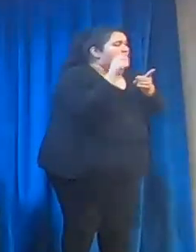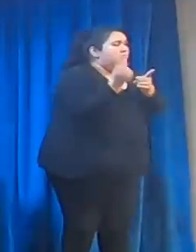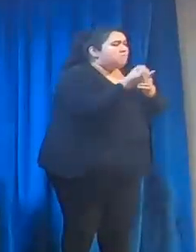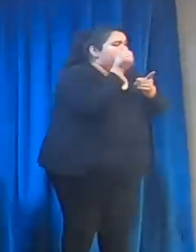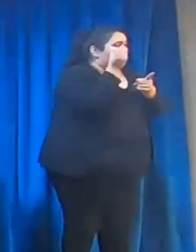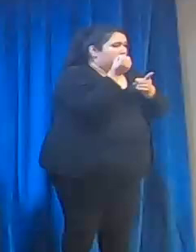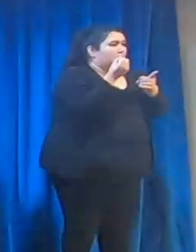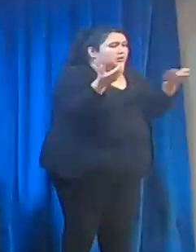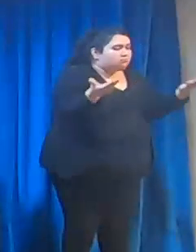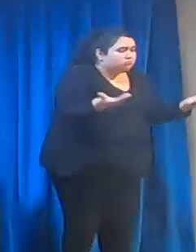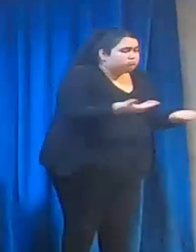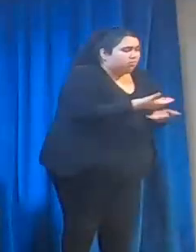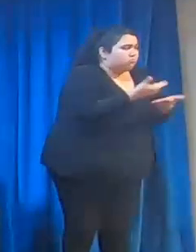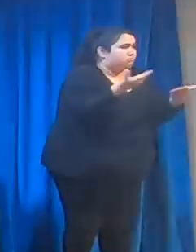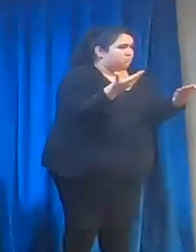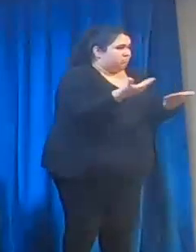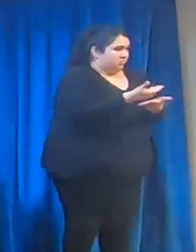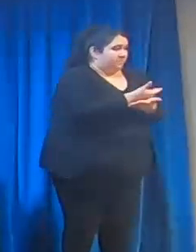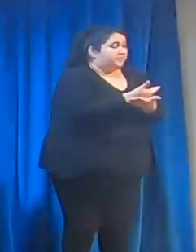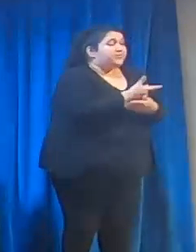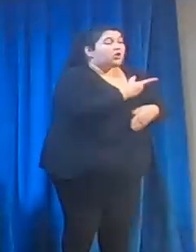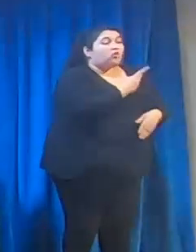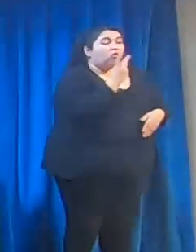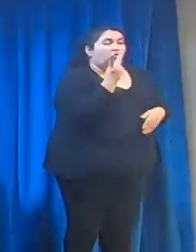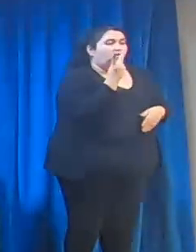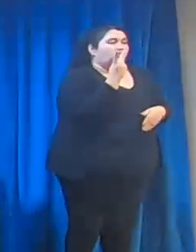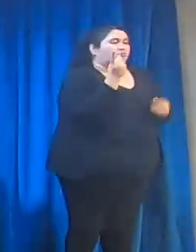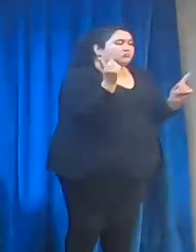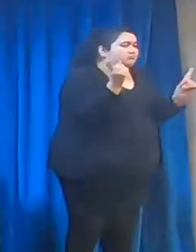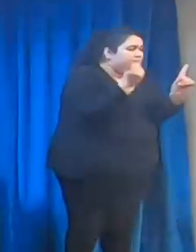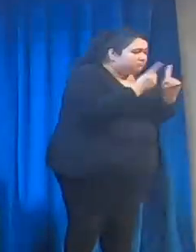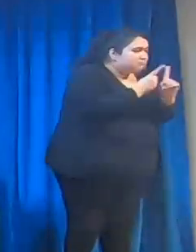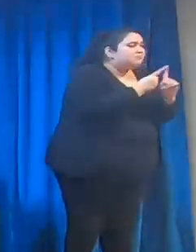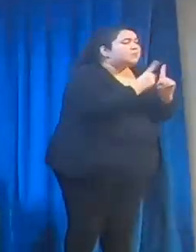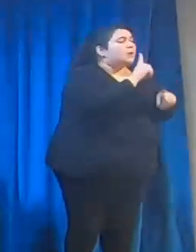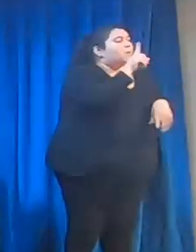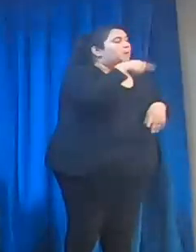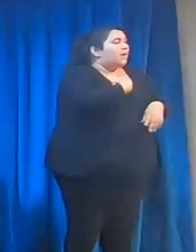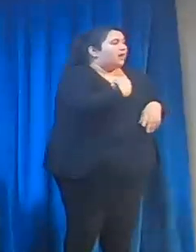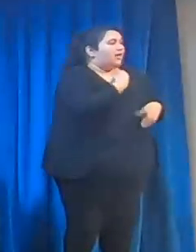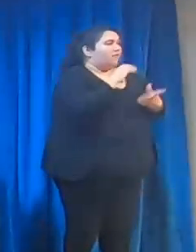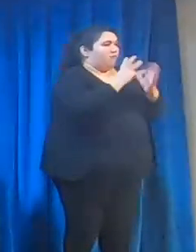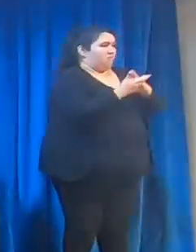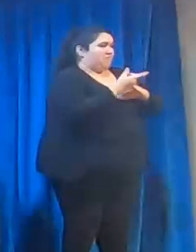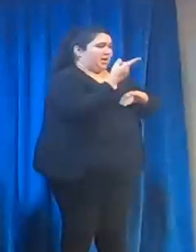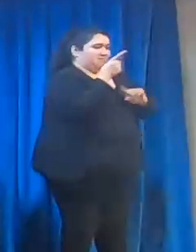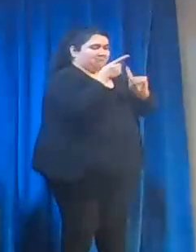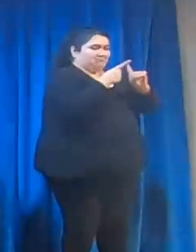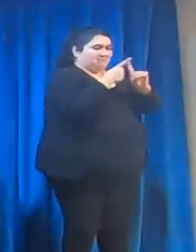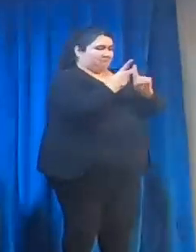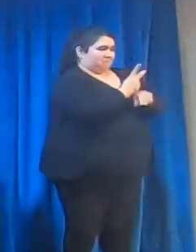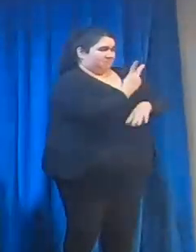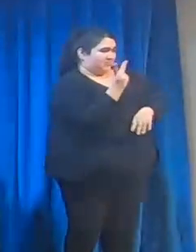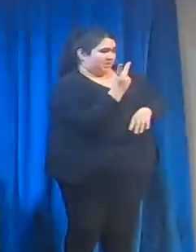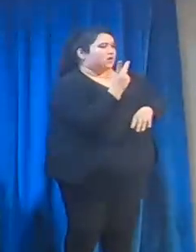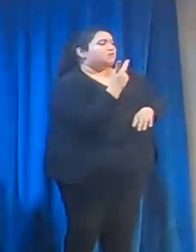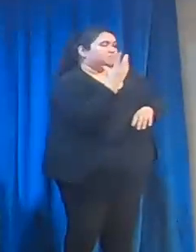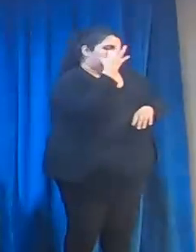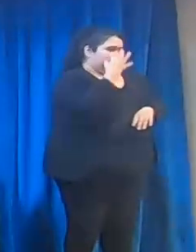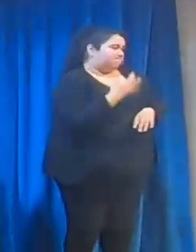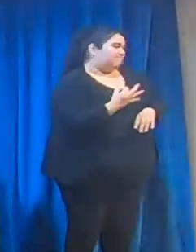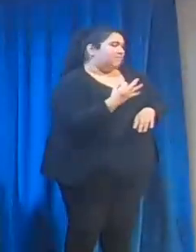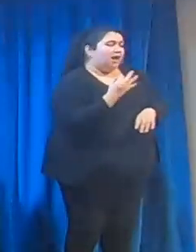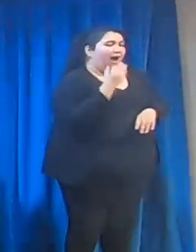son recíprocos. Ambos sujetos de ese vínculo obtienen, en el marco de esa relación, la confirmación de su